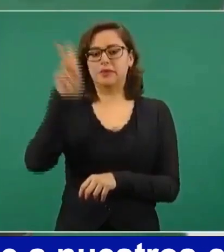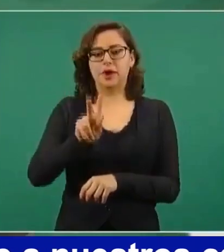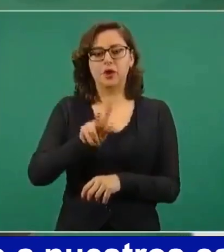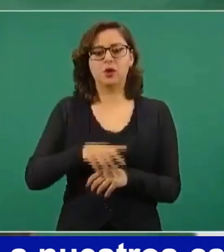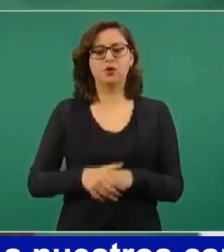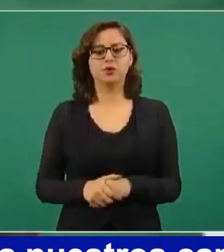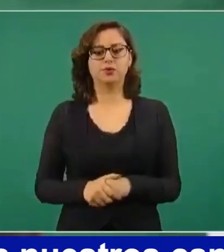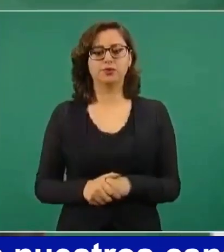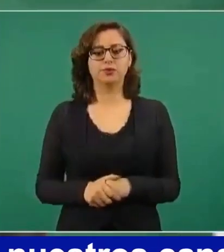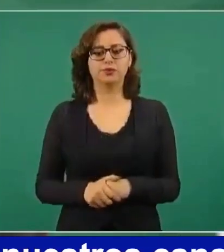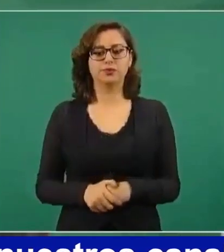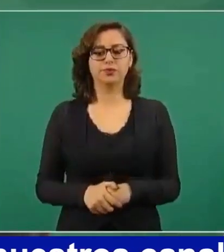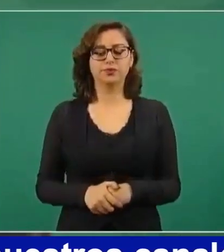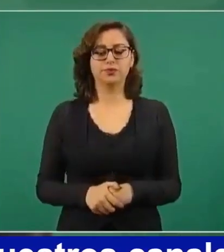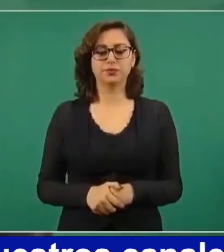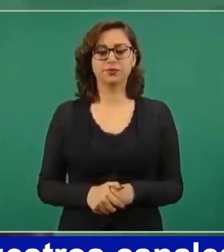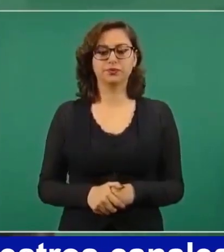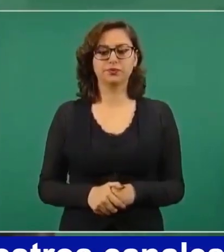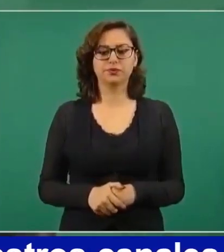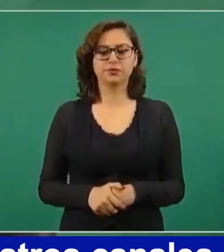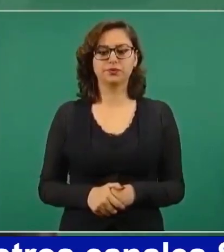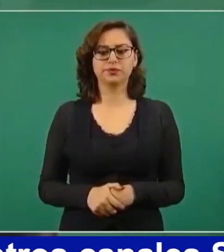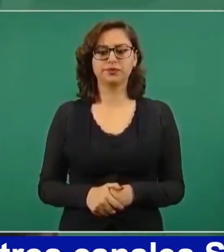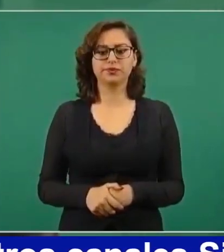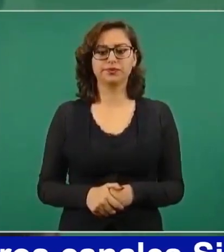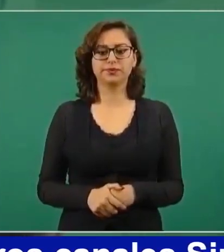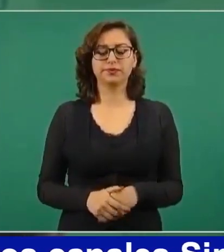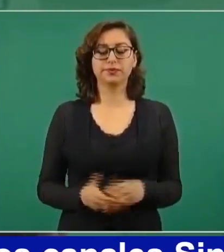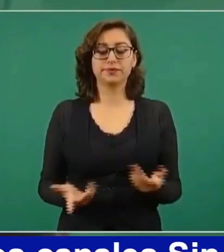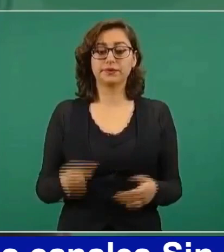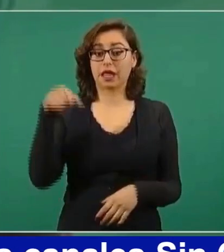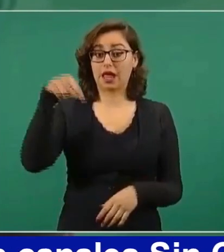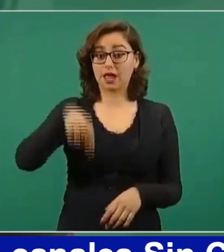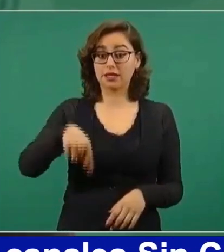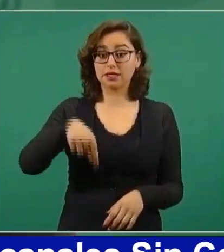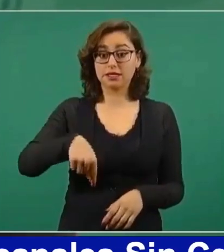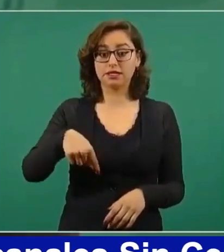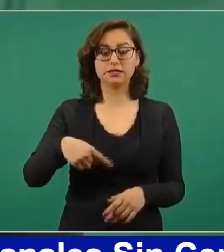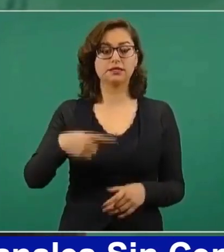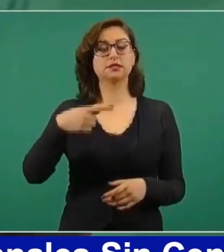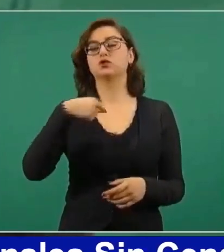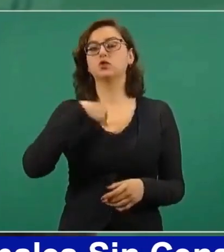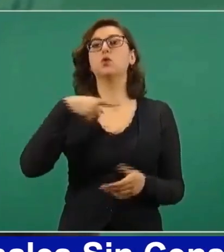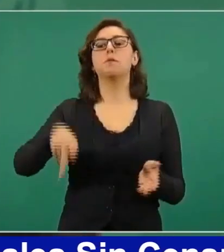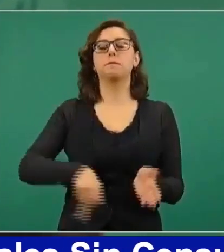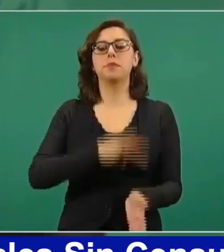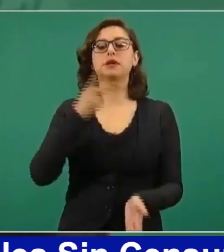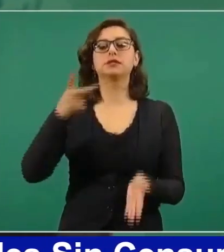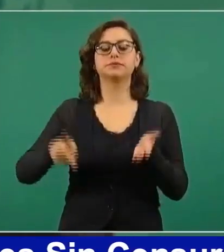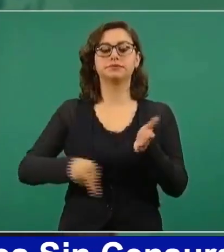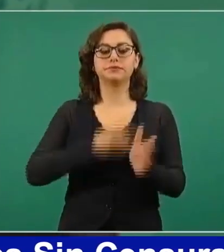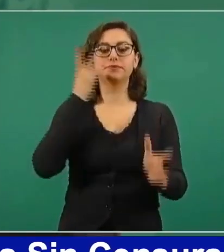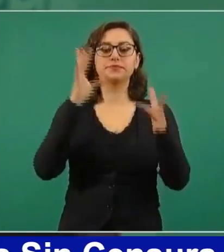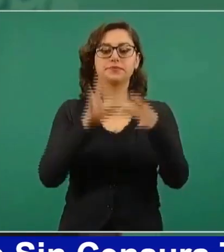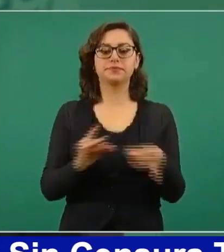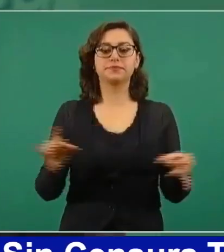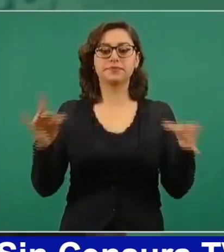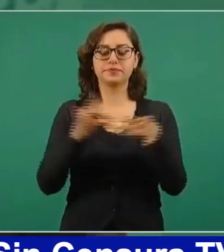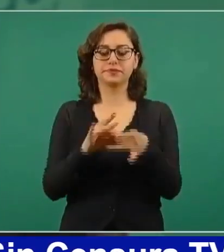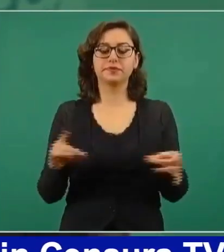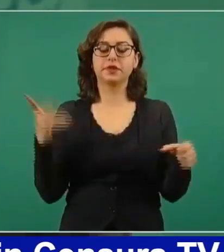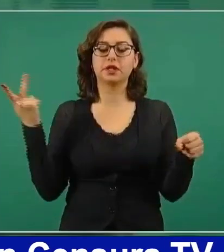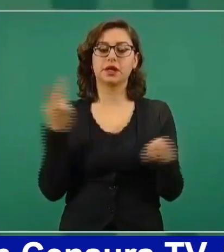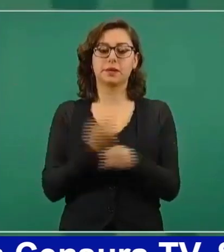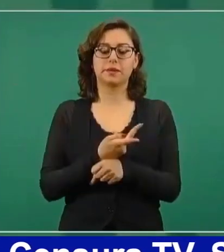aquí y en todos lados de que tenemos que